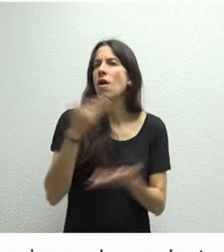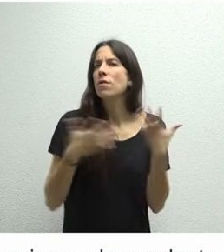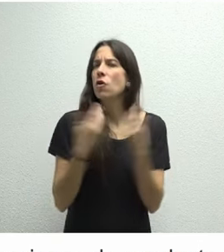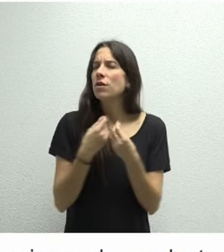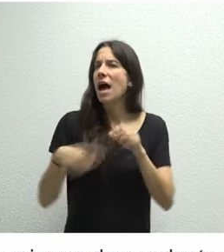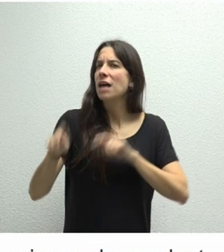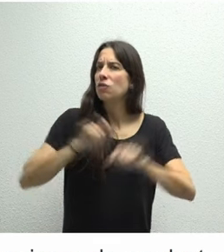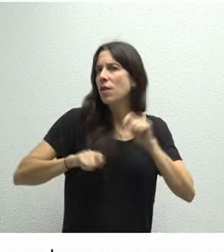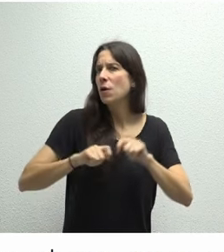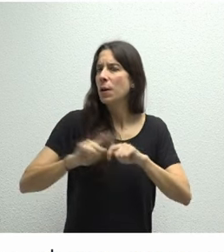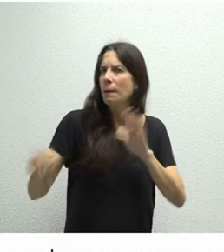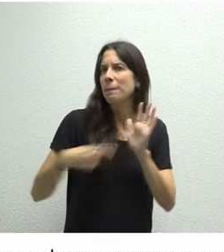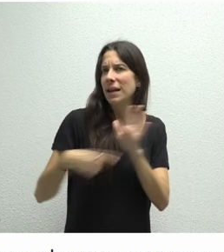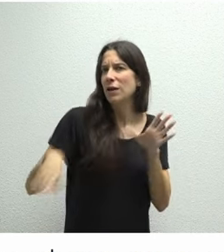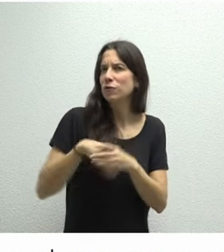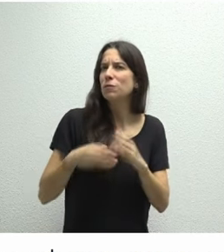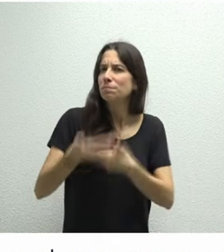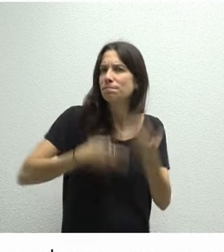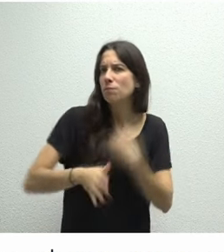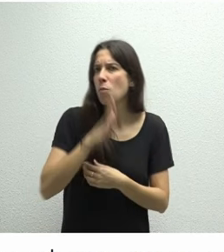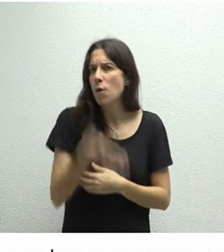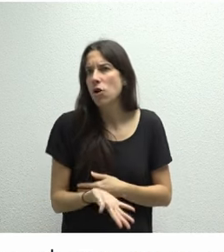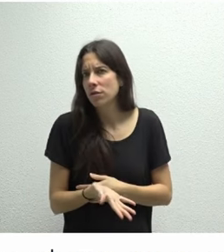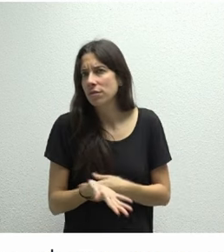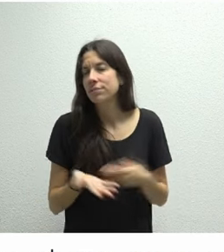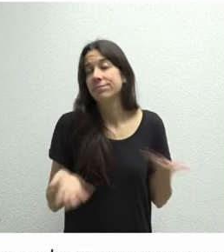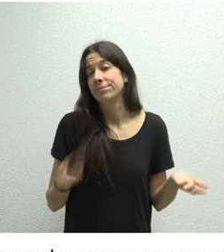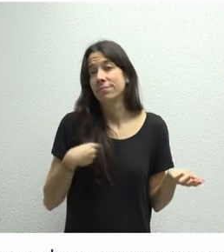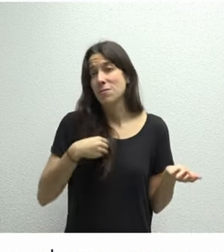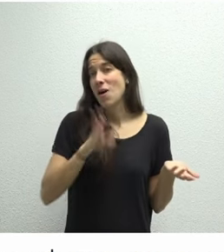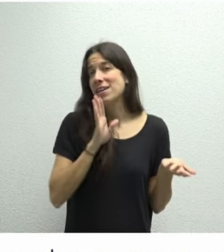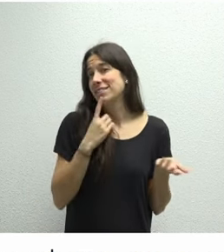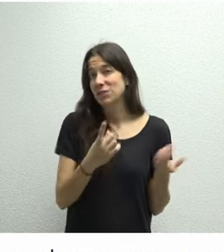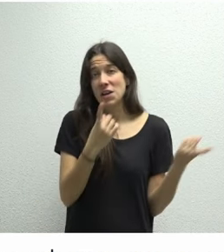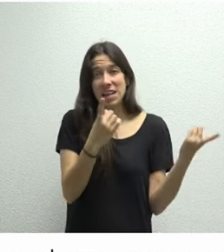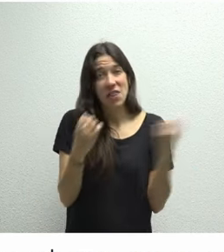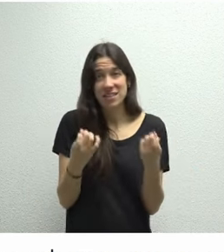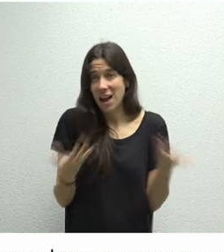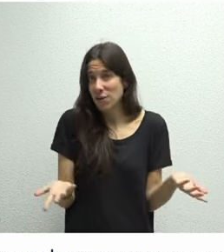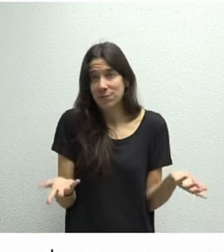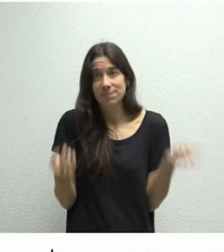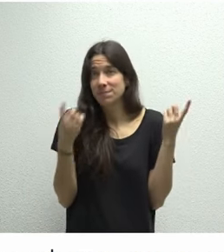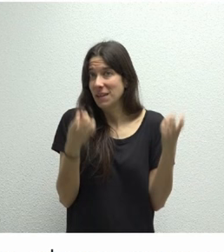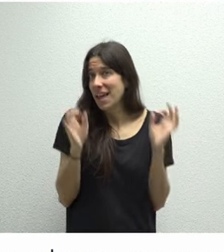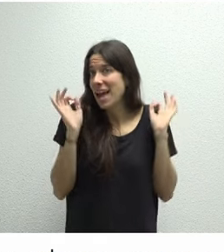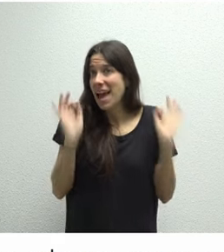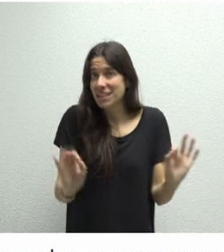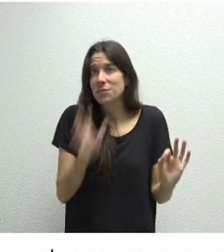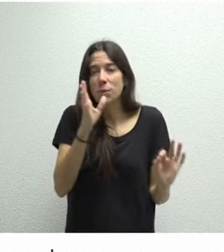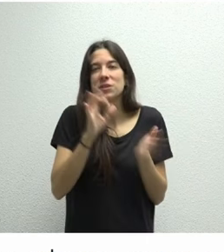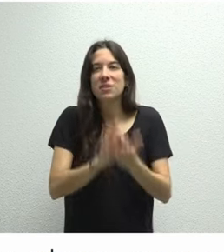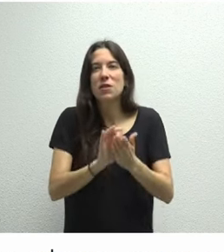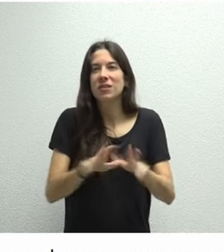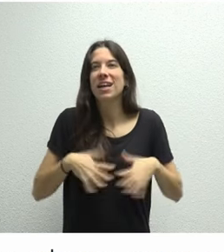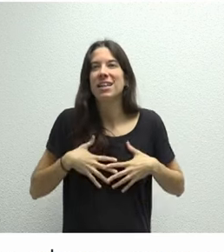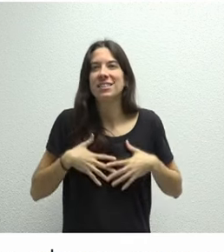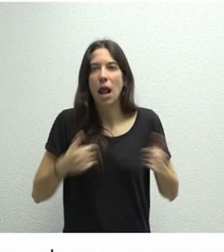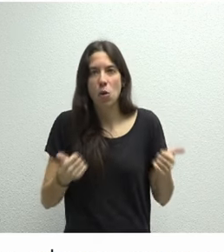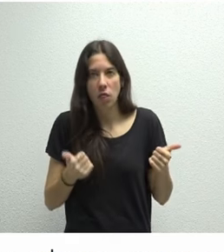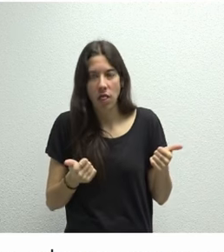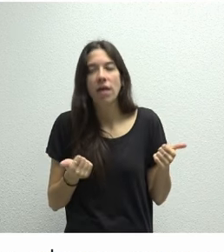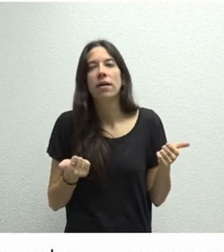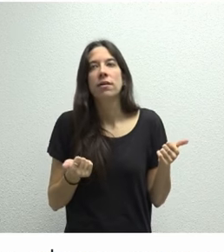inclusión pues como como os he dicho Es que es que es necesario porque los servicios de salud tal como están